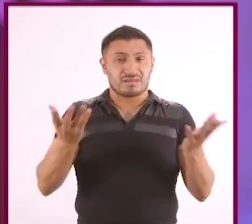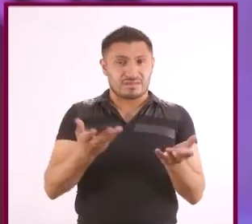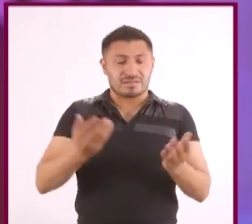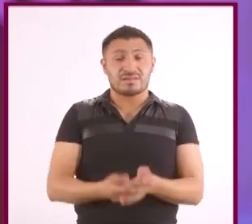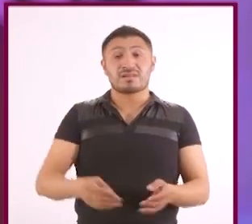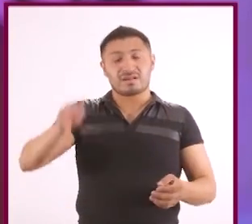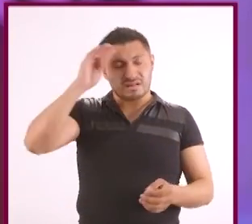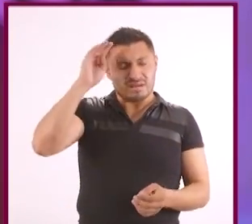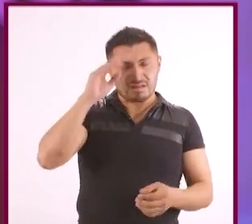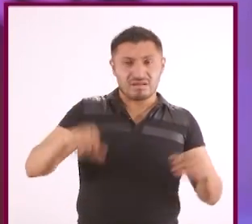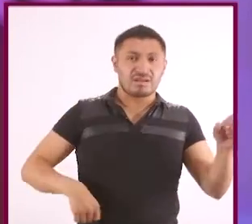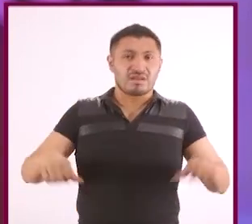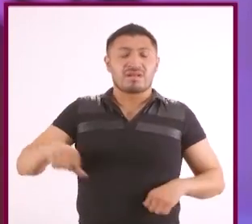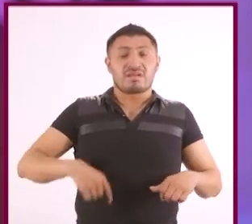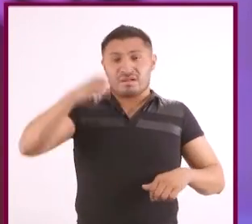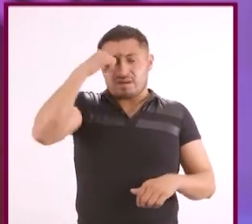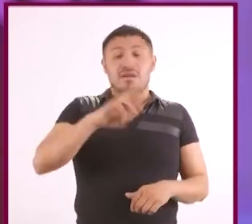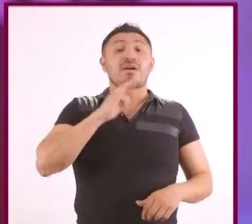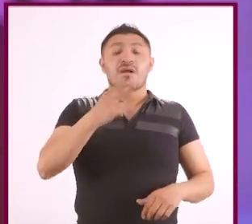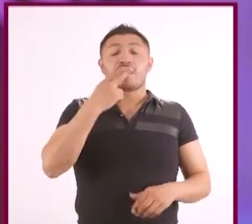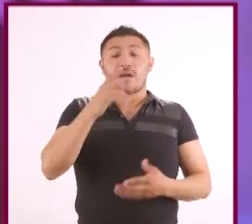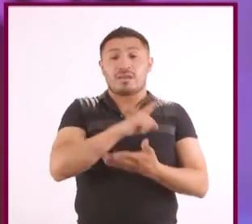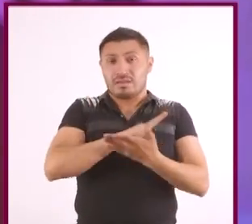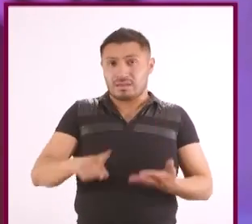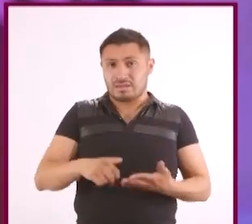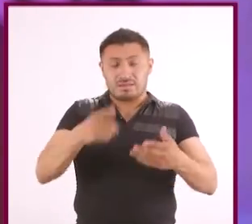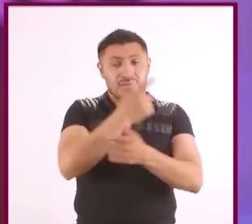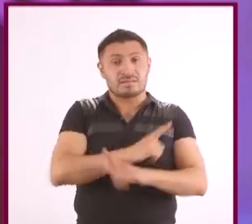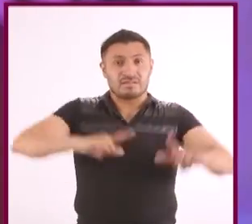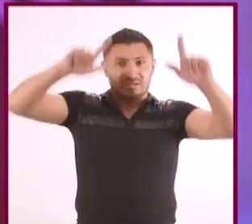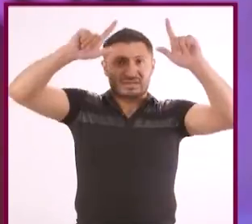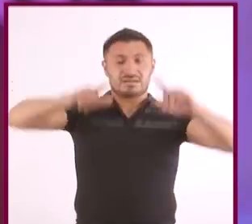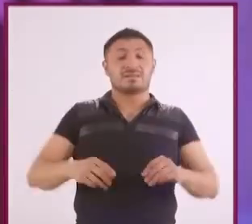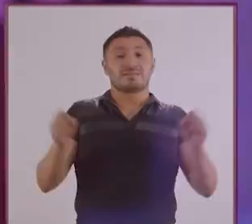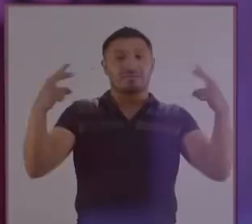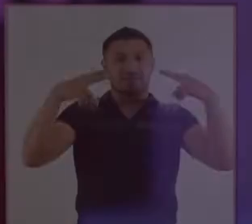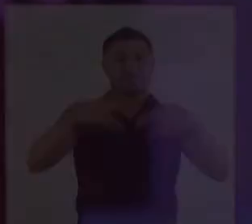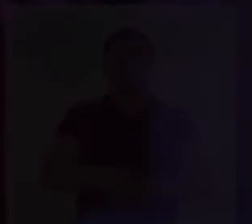Pensemos en acciones para el mejor ejercicio de nuestros derechos y libertades. ¡Hasta luego!